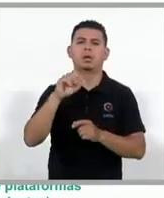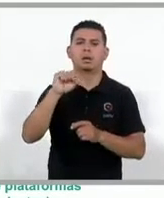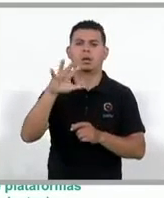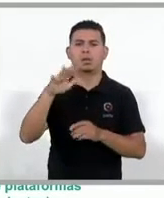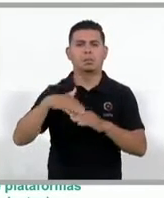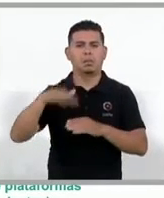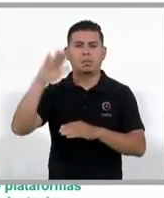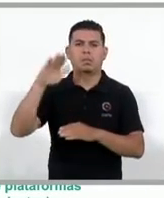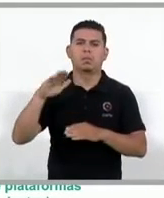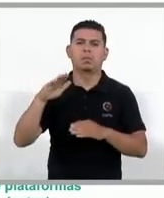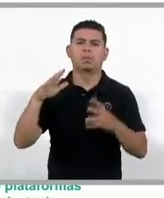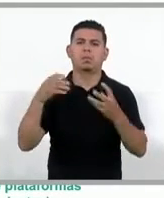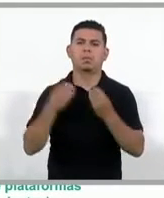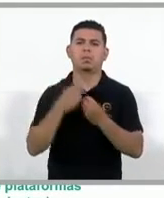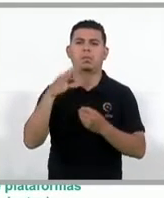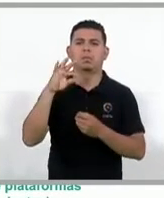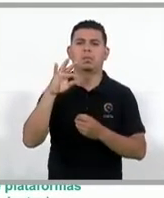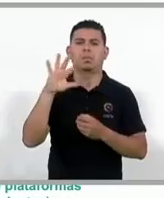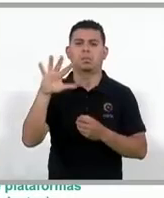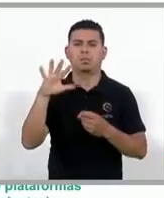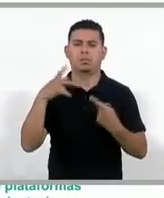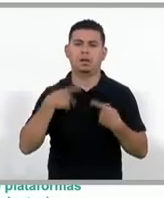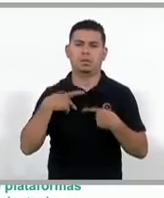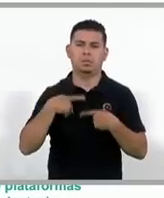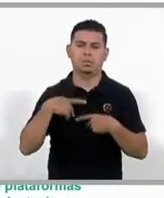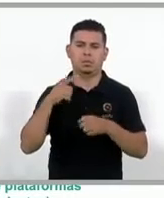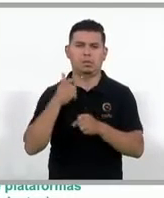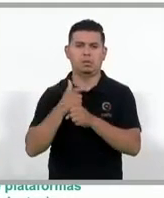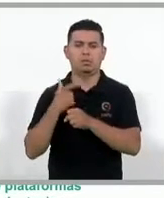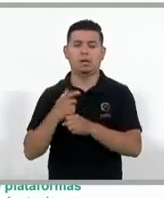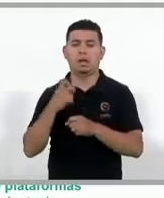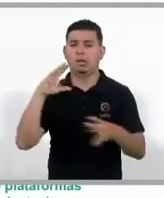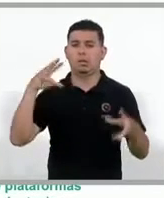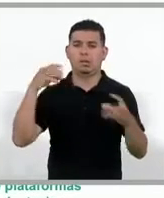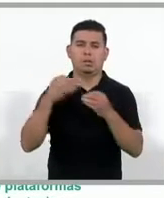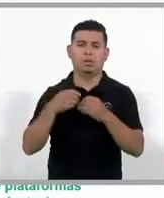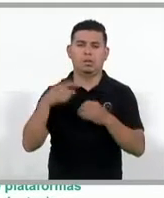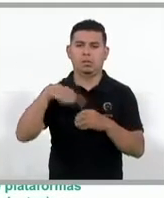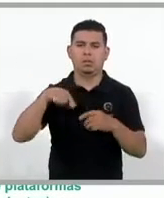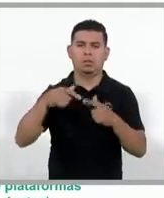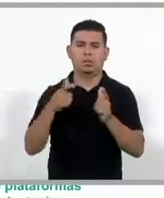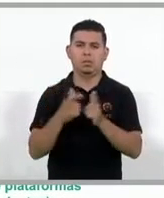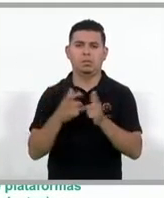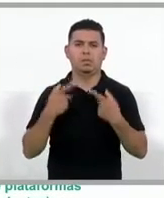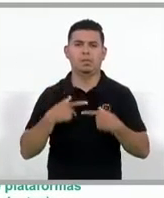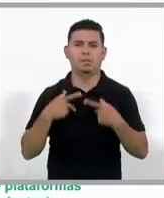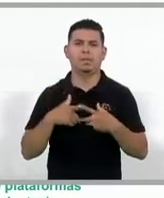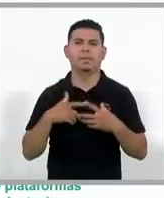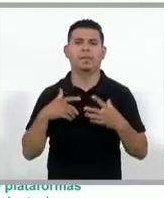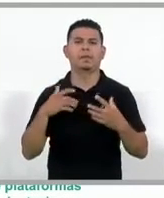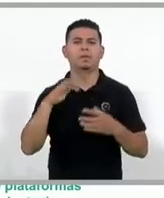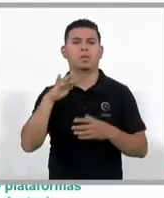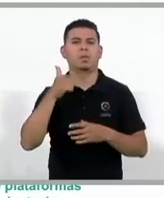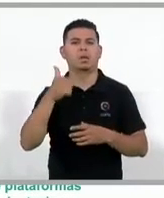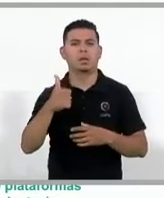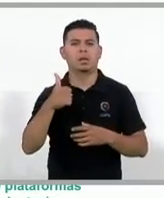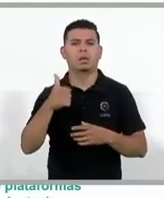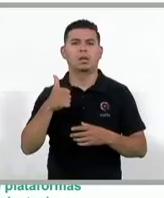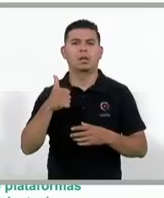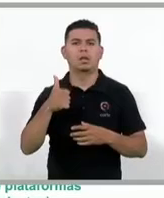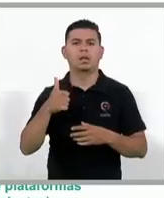años y más con 45 casos de este total de casos se reportan 56 en